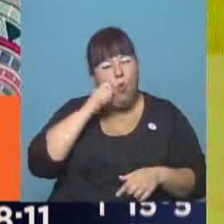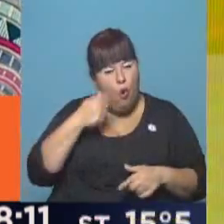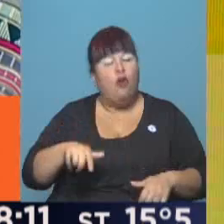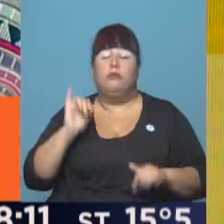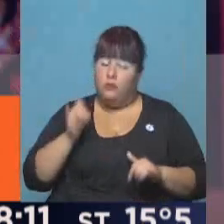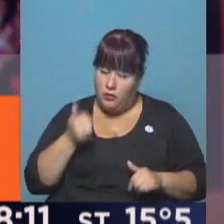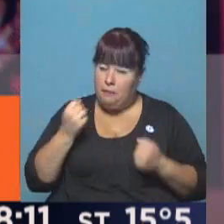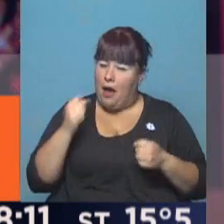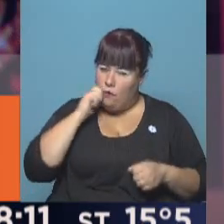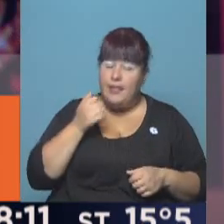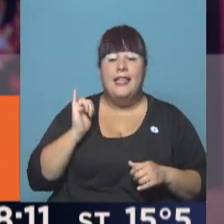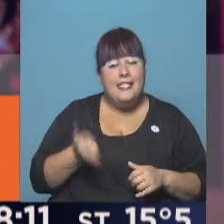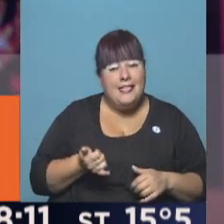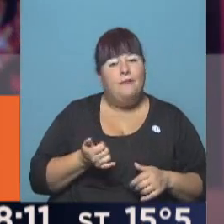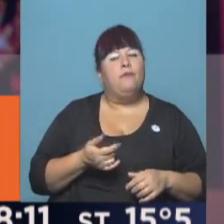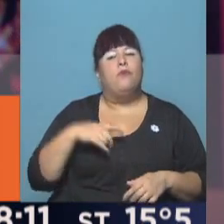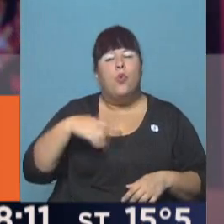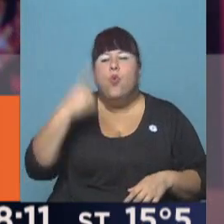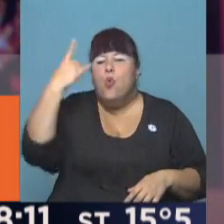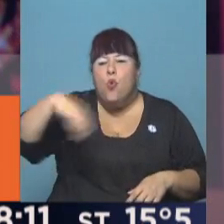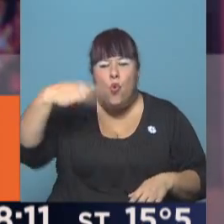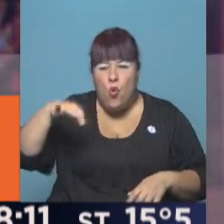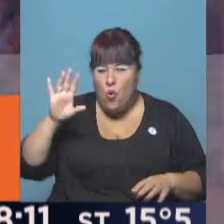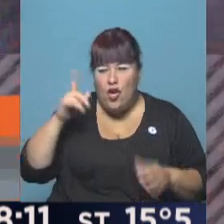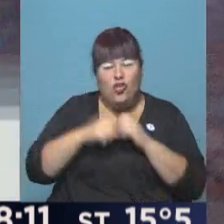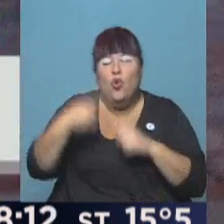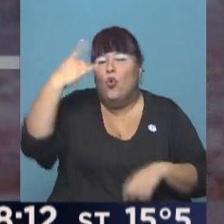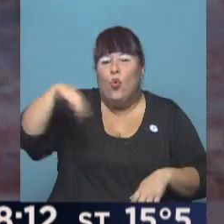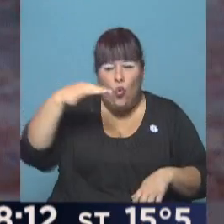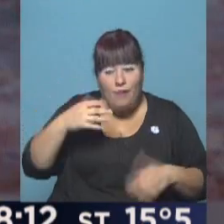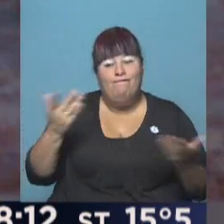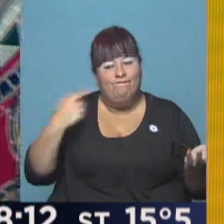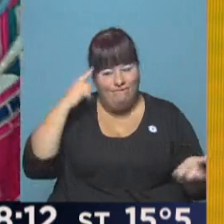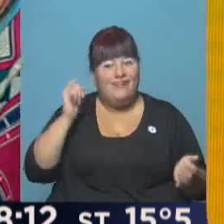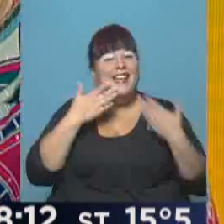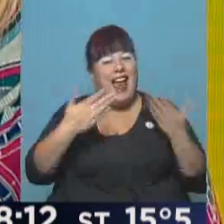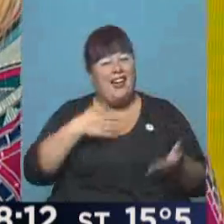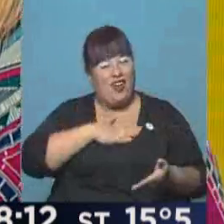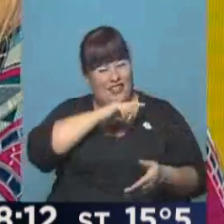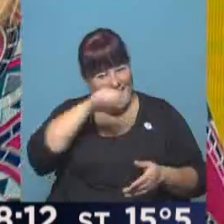gran patria. Sí, era algo que fue único, algo que fue único. Ya lo creo. Un placer